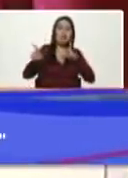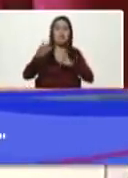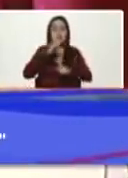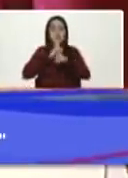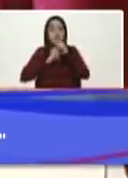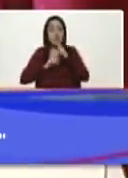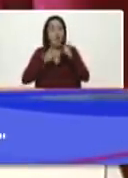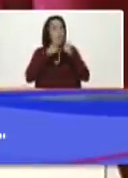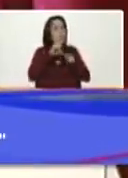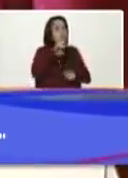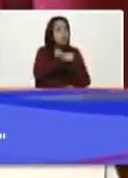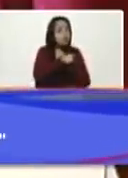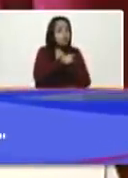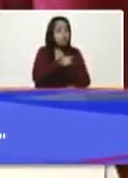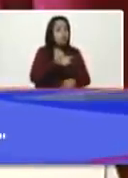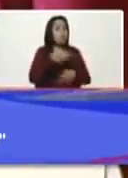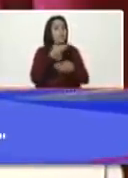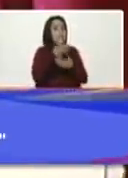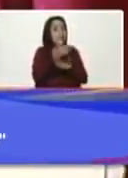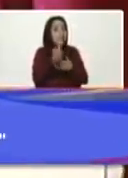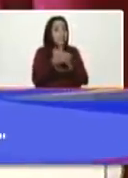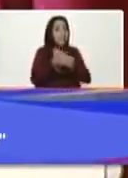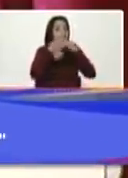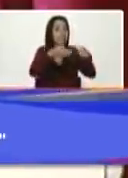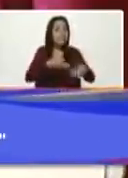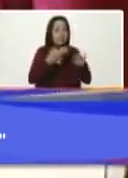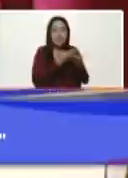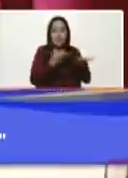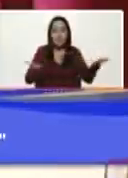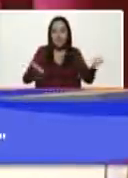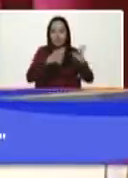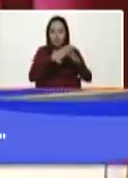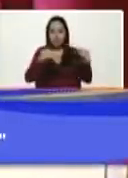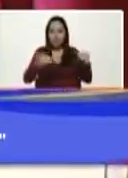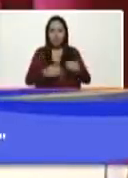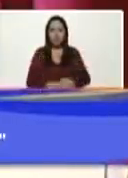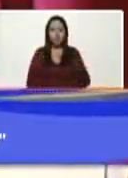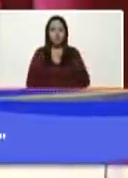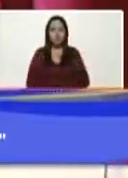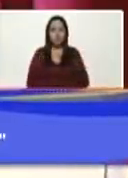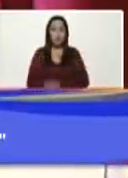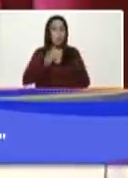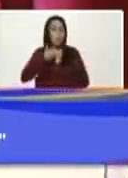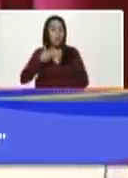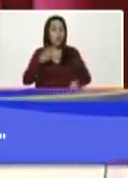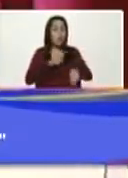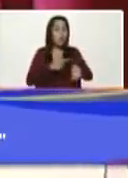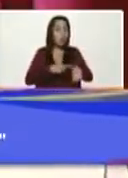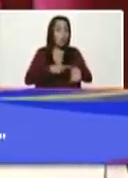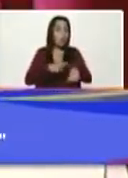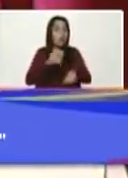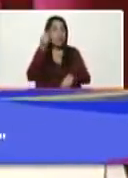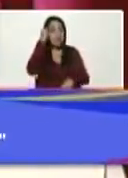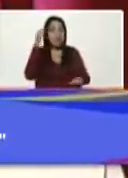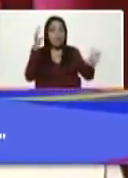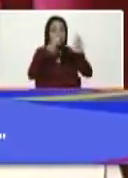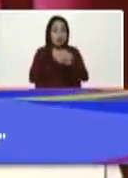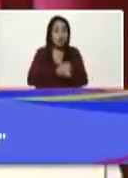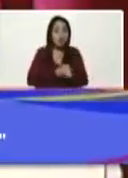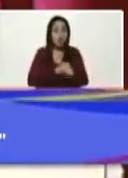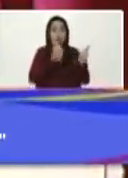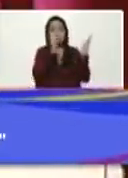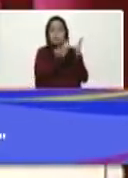Tu puerta quedará siempre abierta a todos. A toda hora del día o de la noche vendrán a turbar